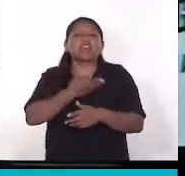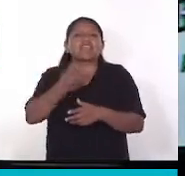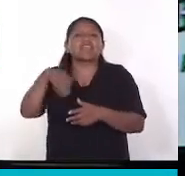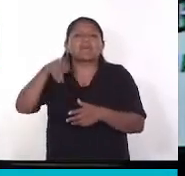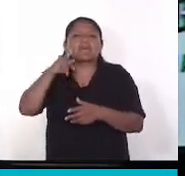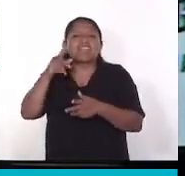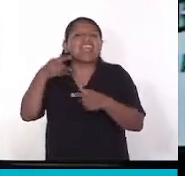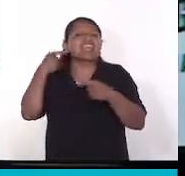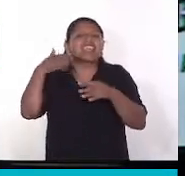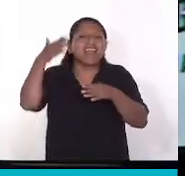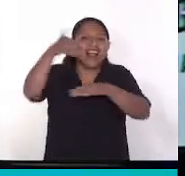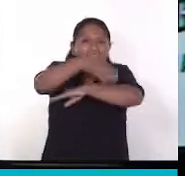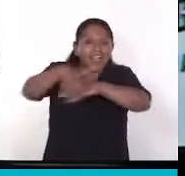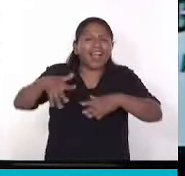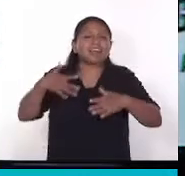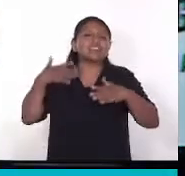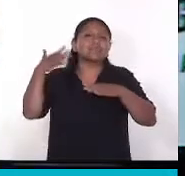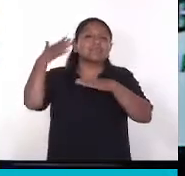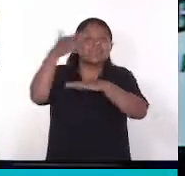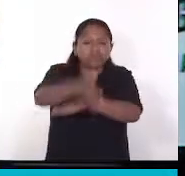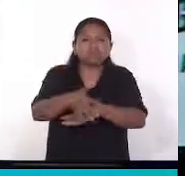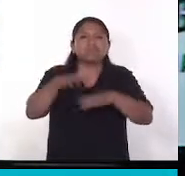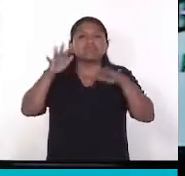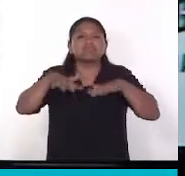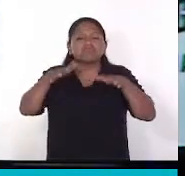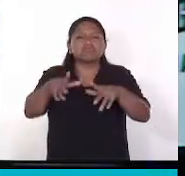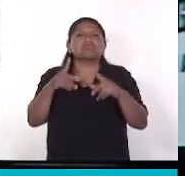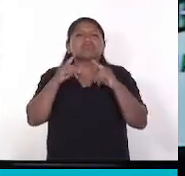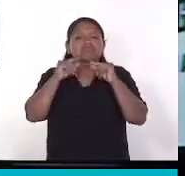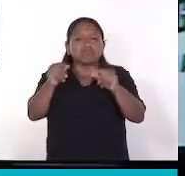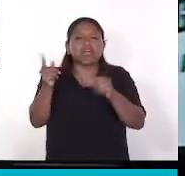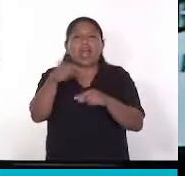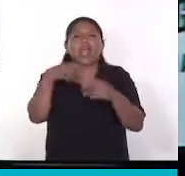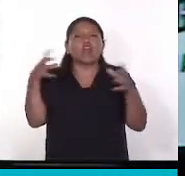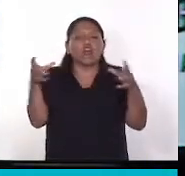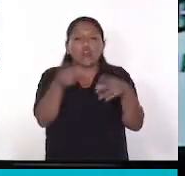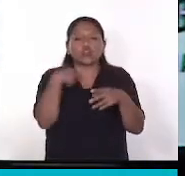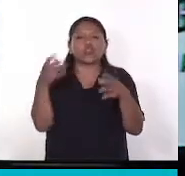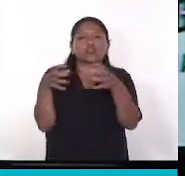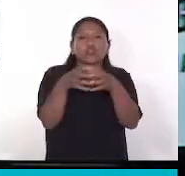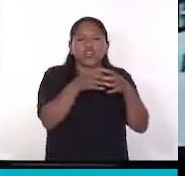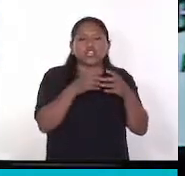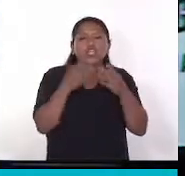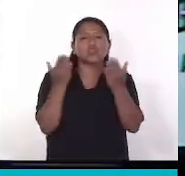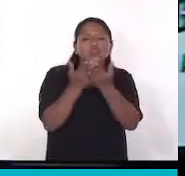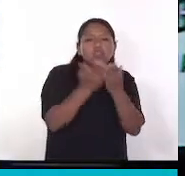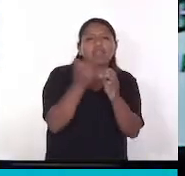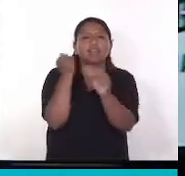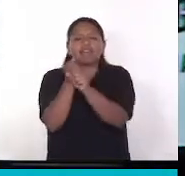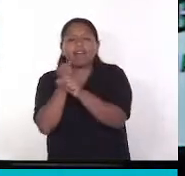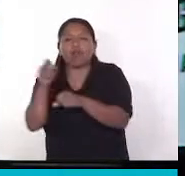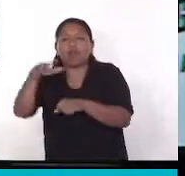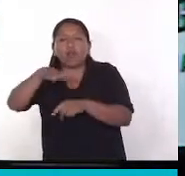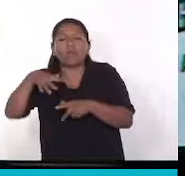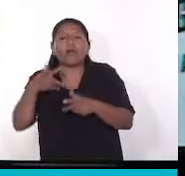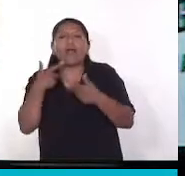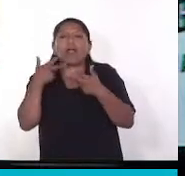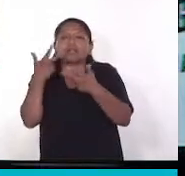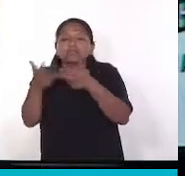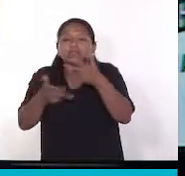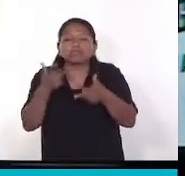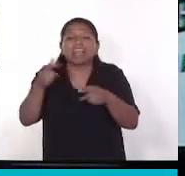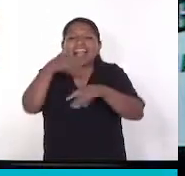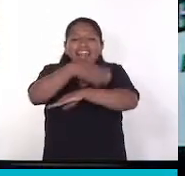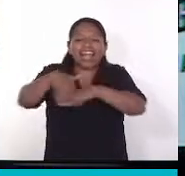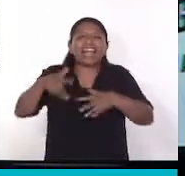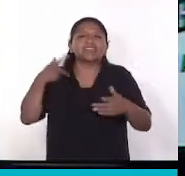a las calles a plantear eso. Hay que llevar el planteo a nuestras organizaciones de trabajadores, de estudiantes, a los barrios, y hay que salir a las calles